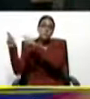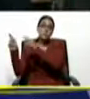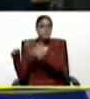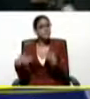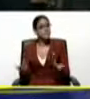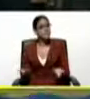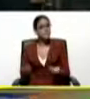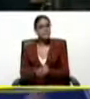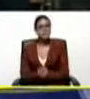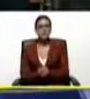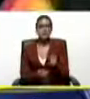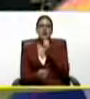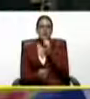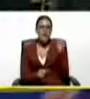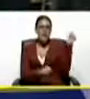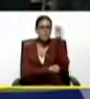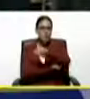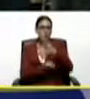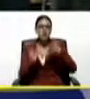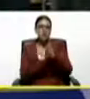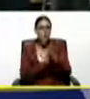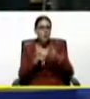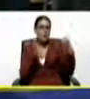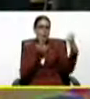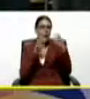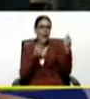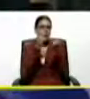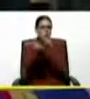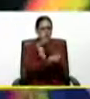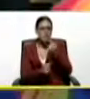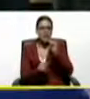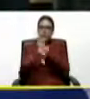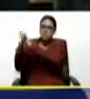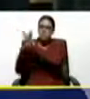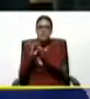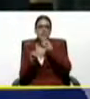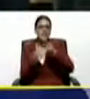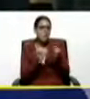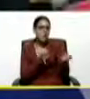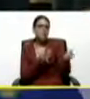¿Y quién venció la guerra económica, las sanciones y las guarimbas?